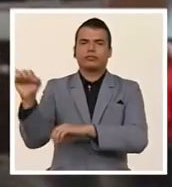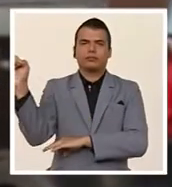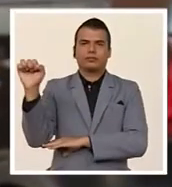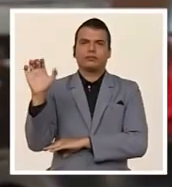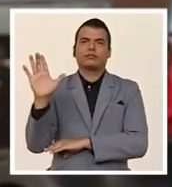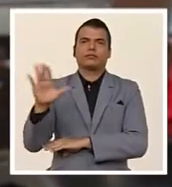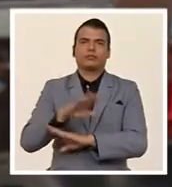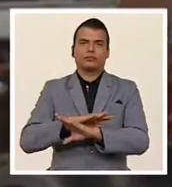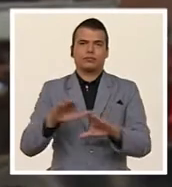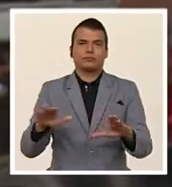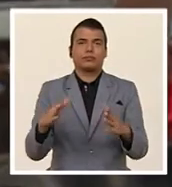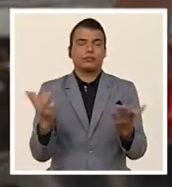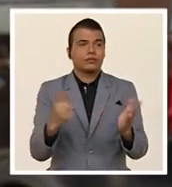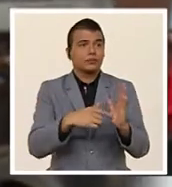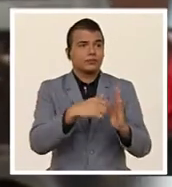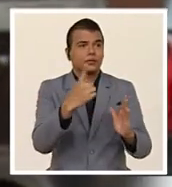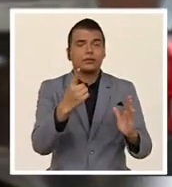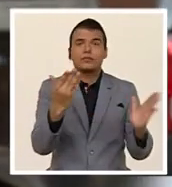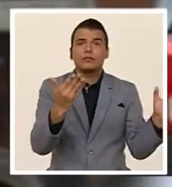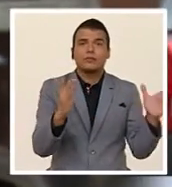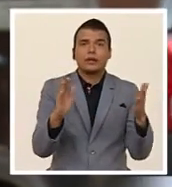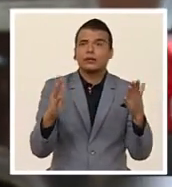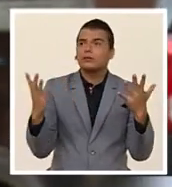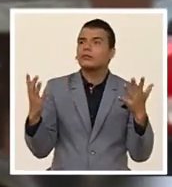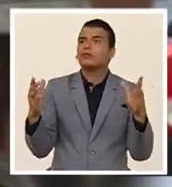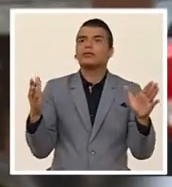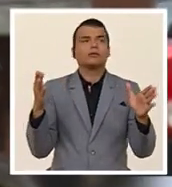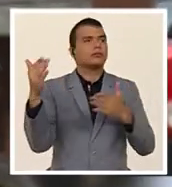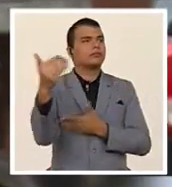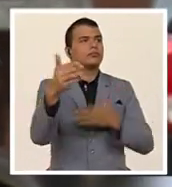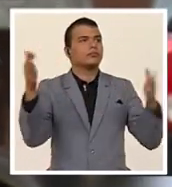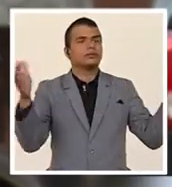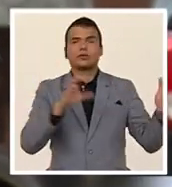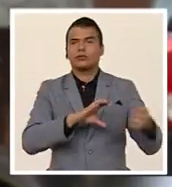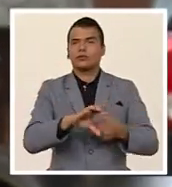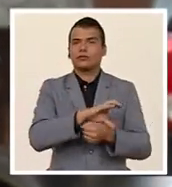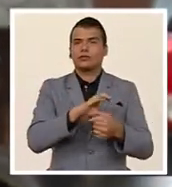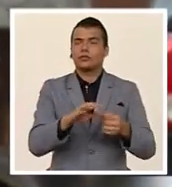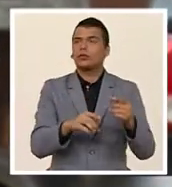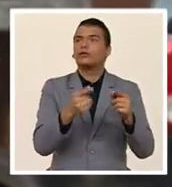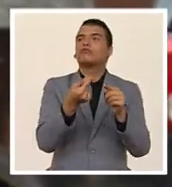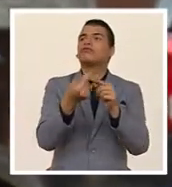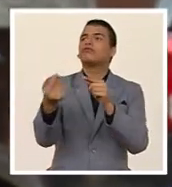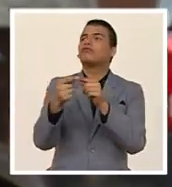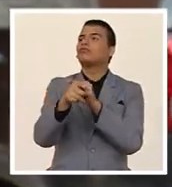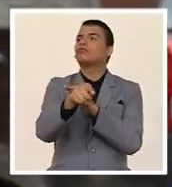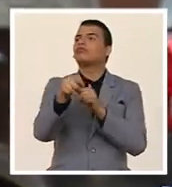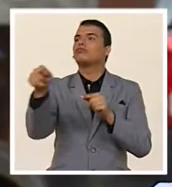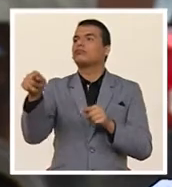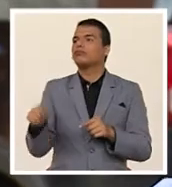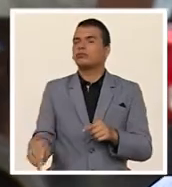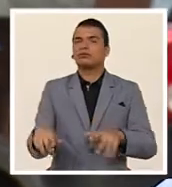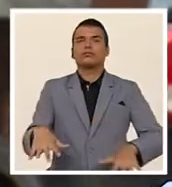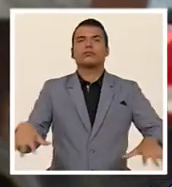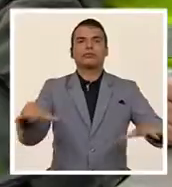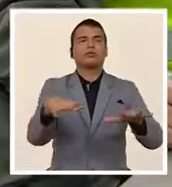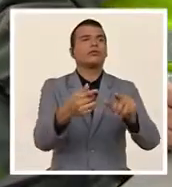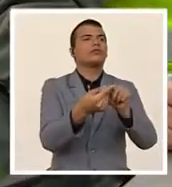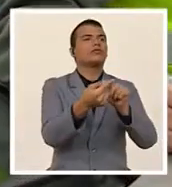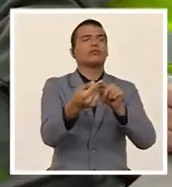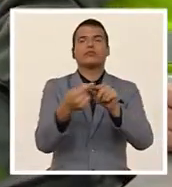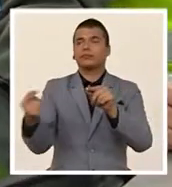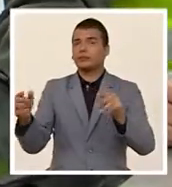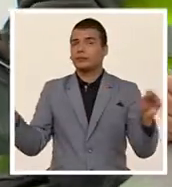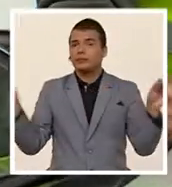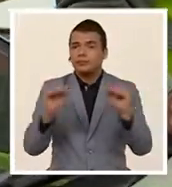nosotros iniciamos un plan candado para cerrar la ciudad y digamos los puntos críticos de las jurisdicciones de las estaciones y